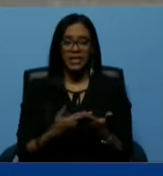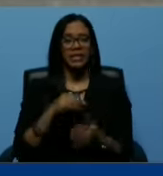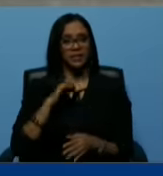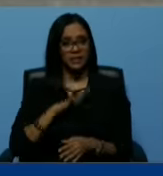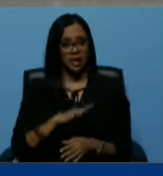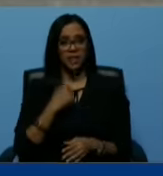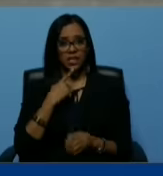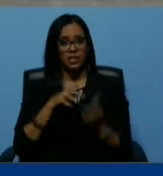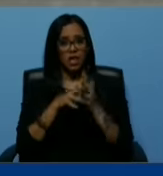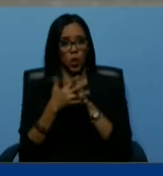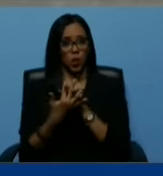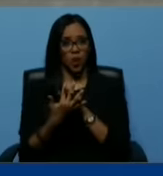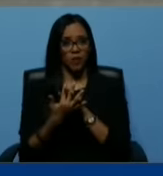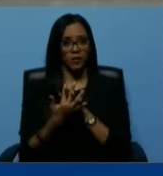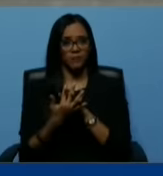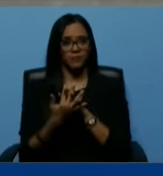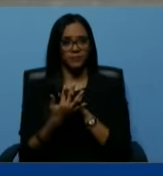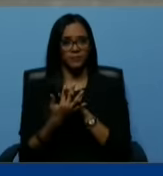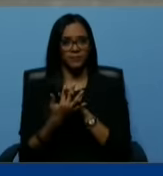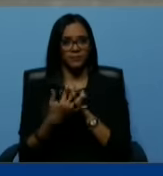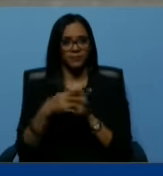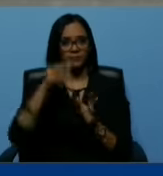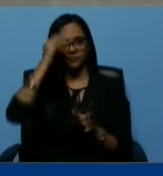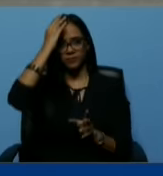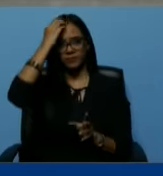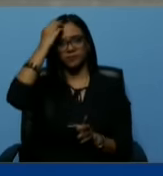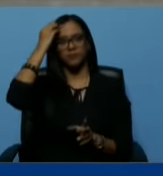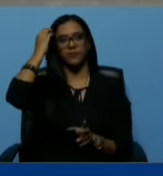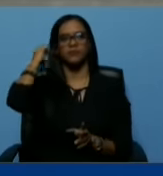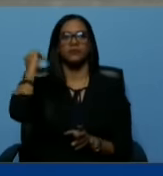los barrios, ¿verdad? ¿Ah?